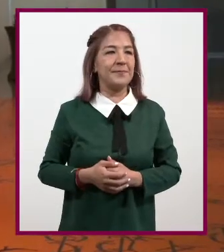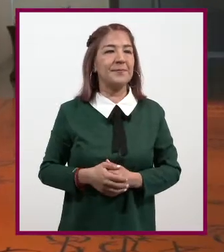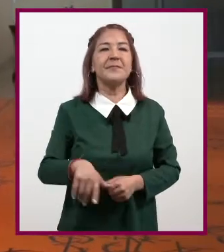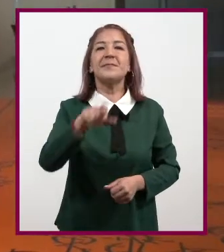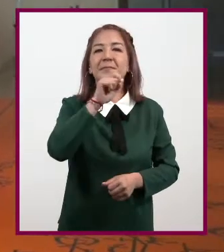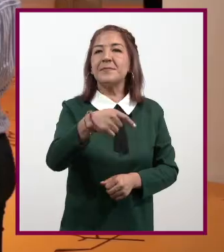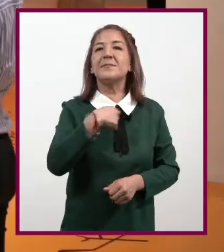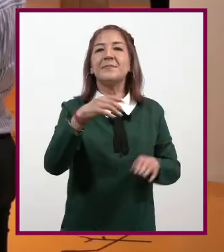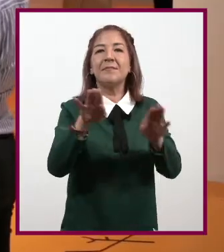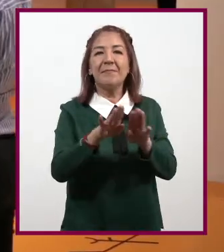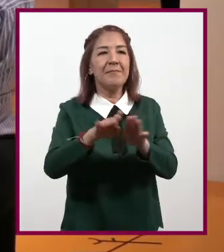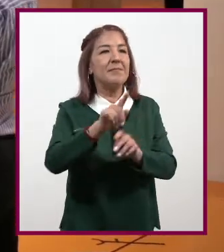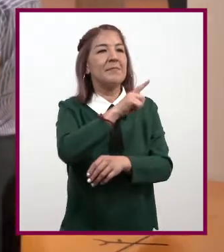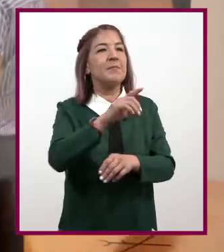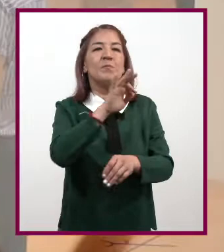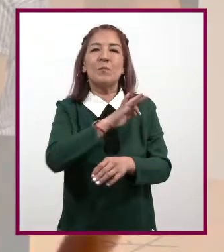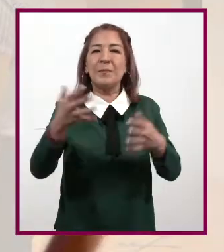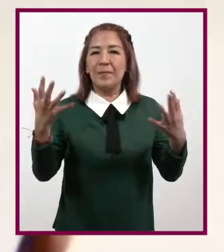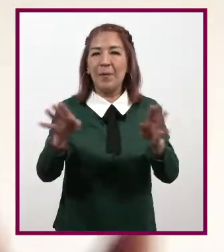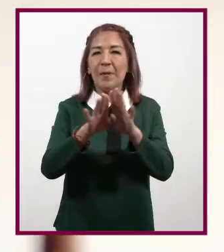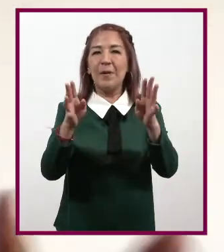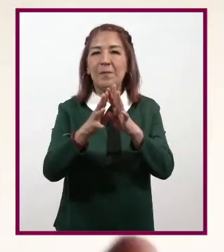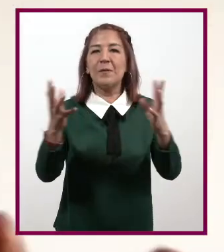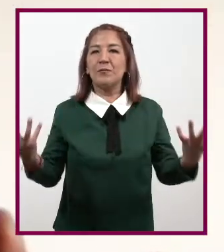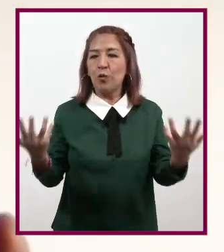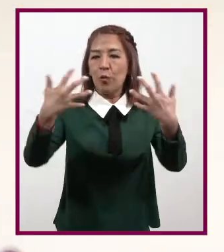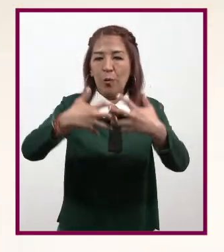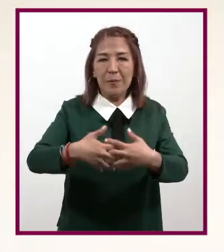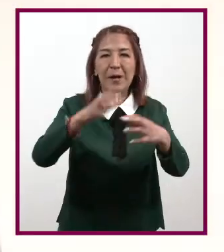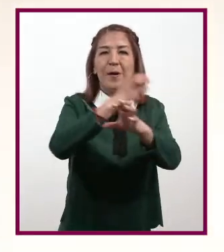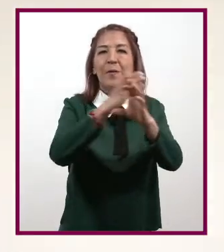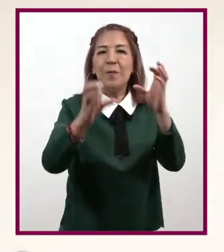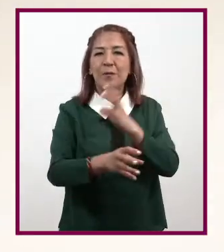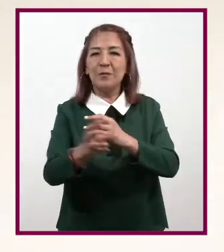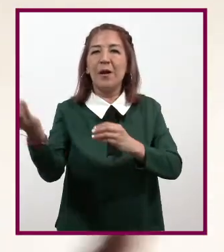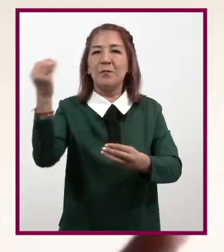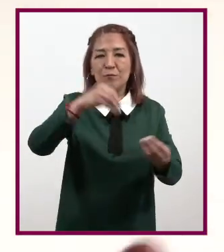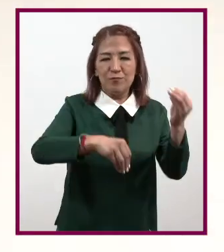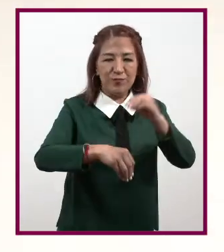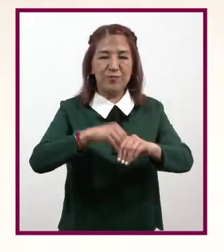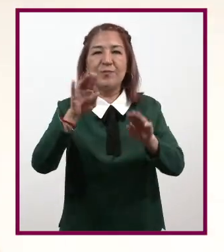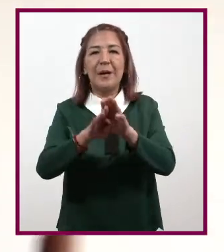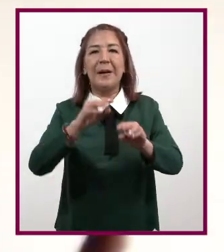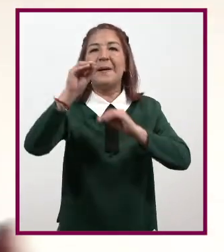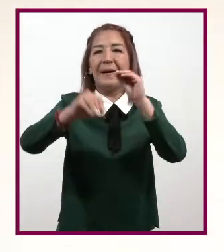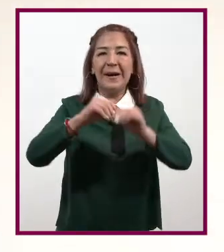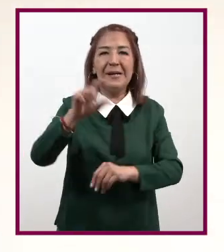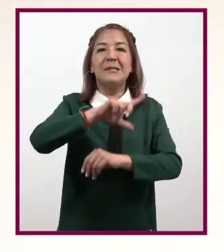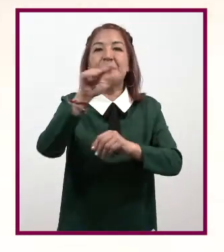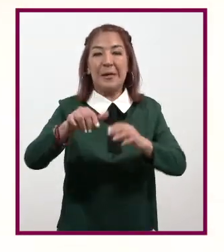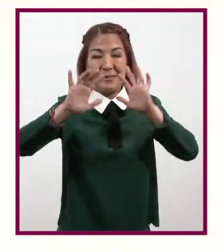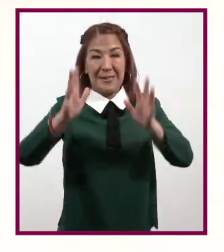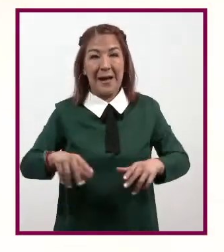y trato como de combinarlo todo en una especie de acción que tenga